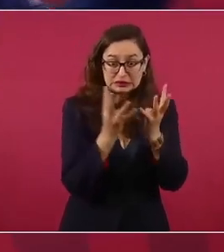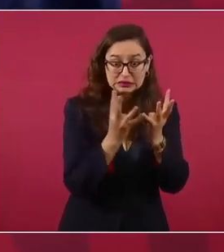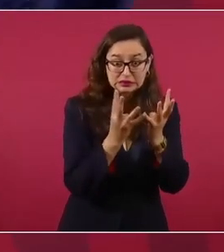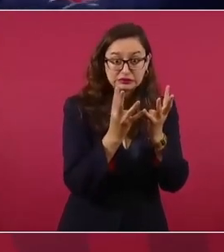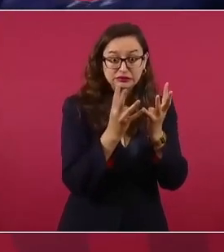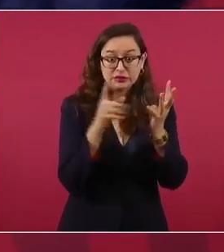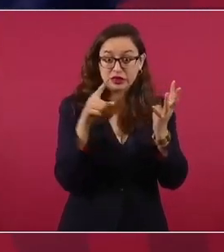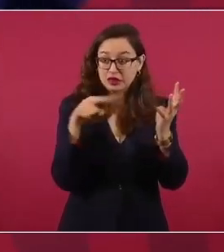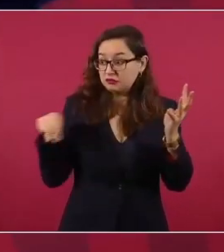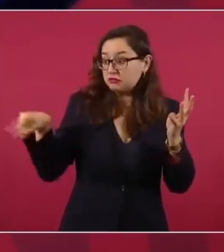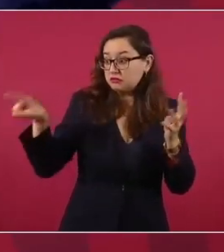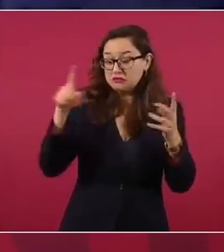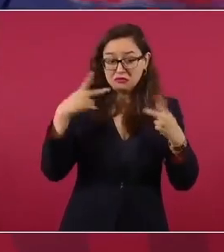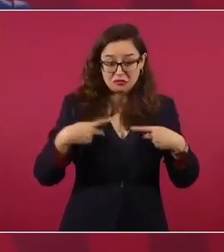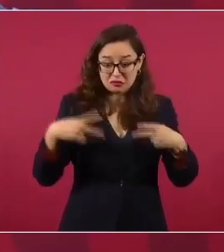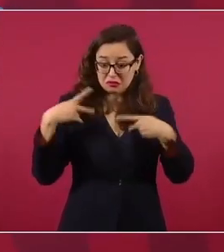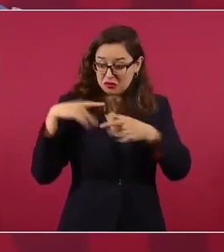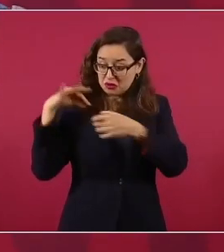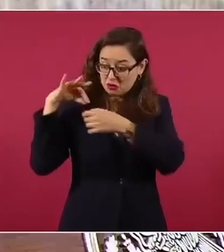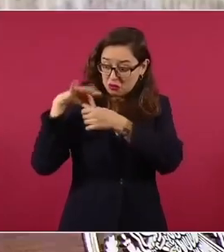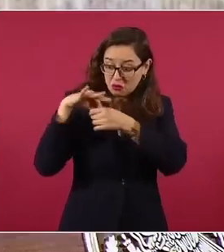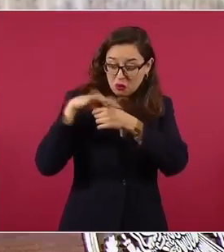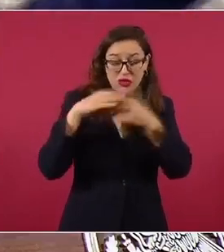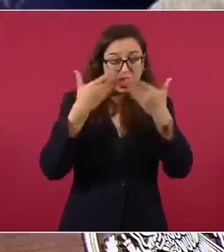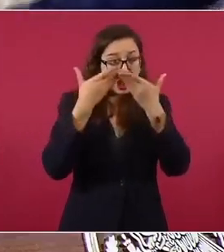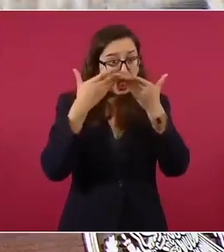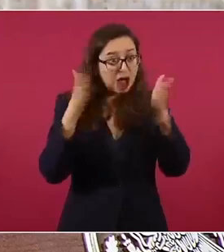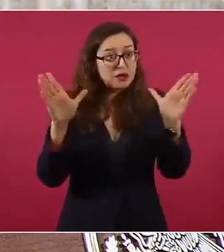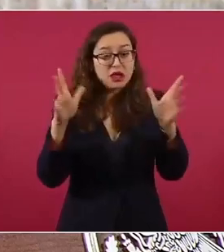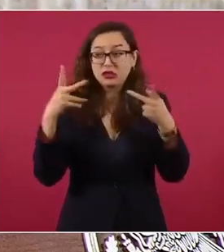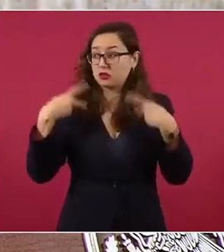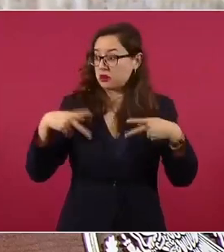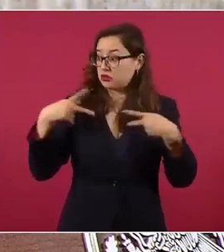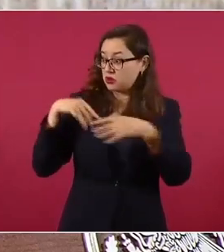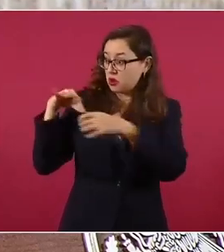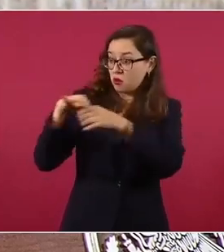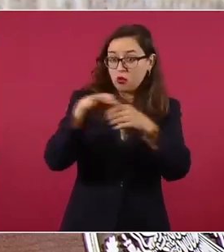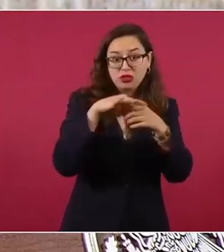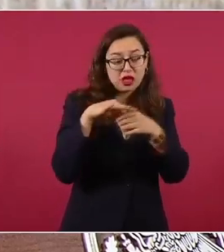los elijan de manera abierta todos los ciudadanos?